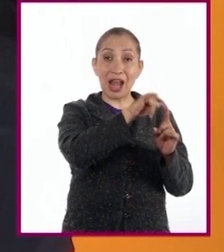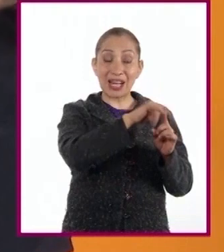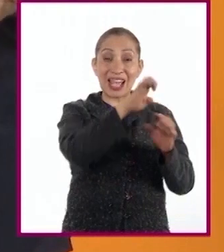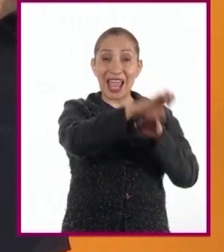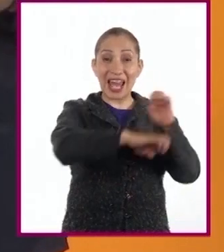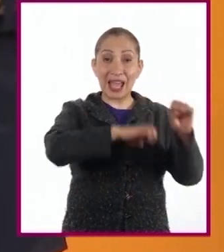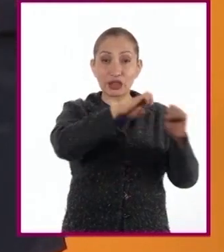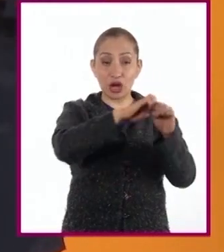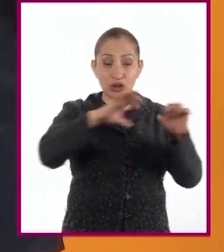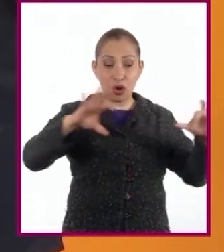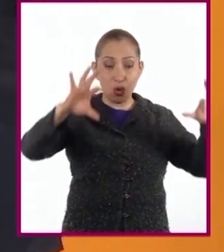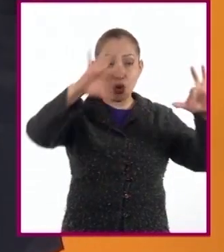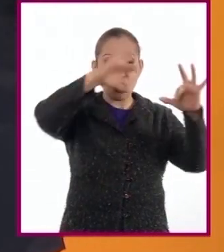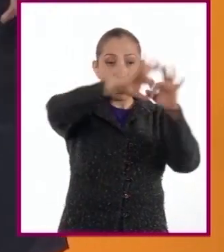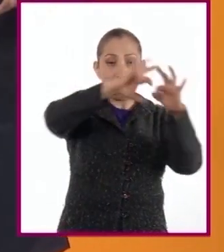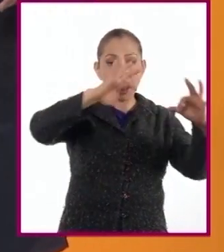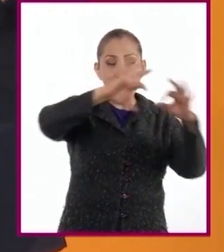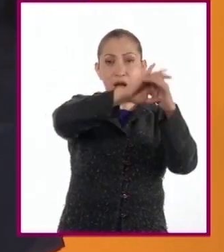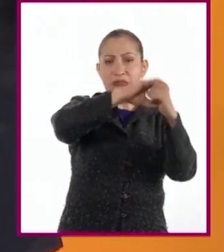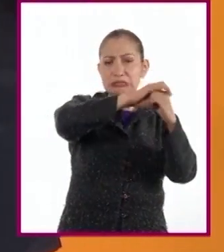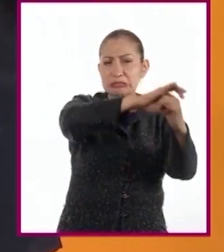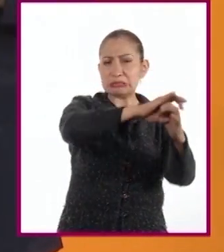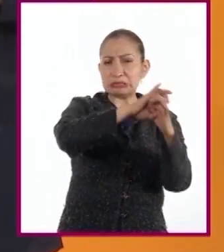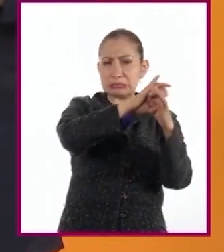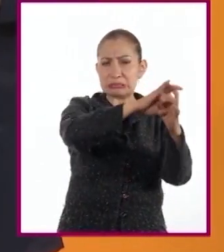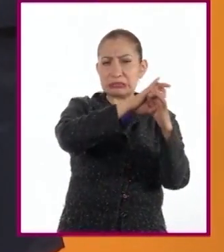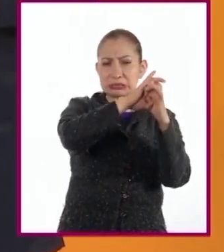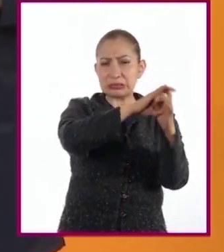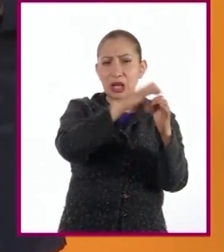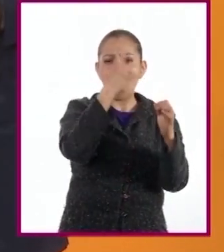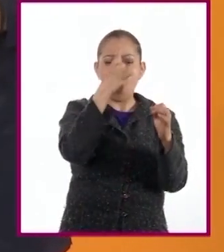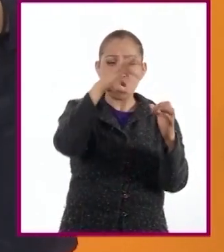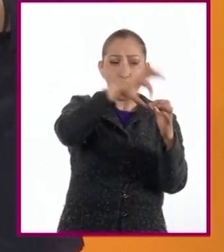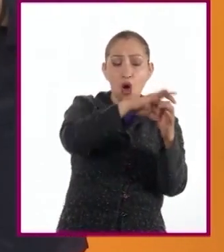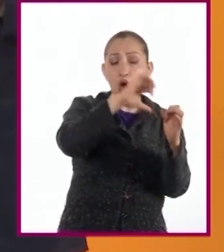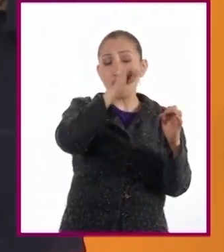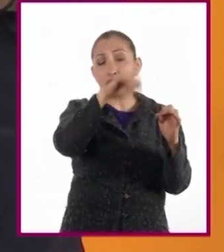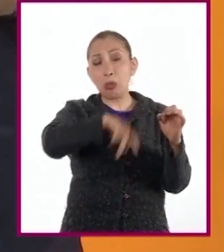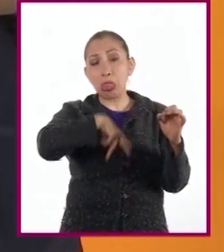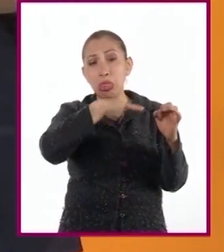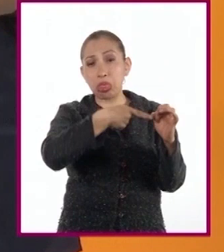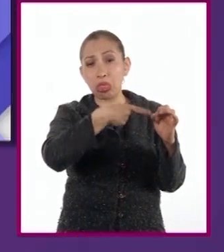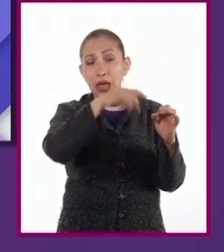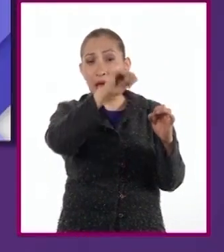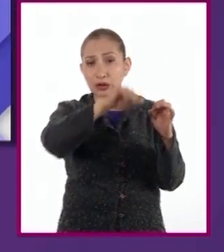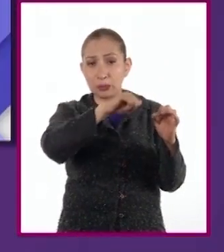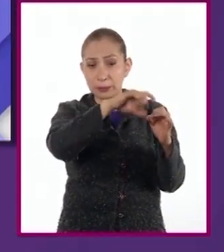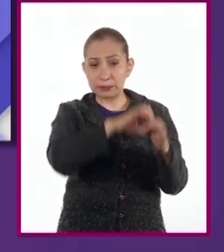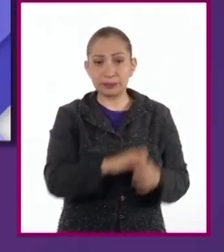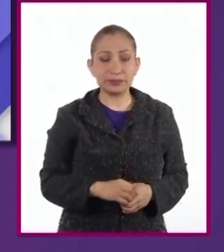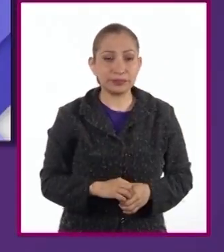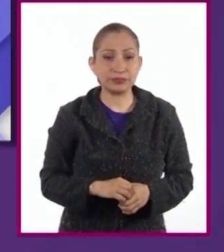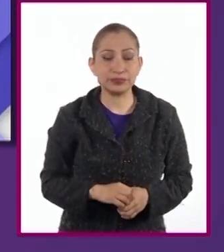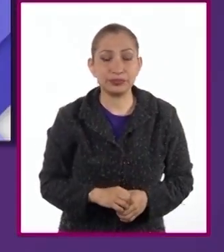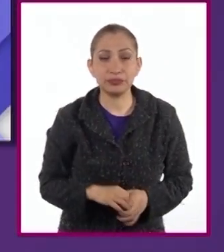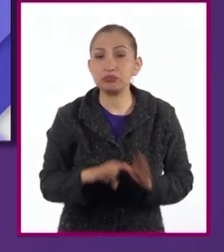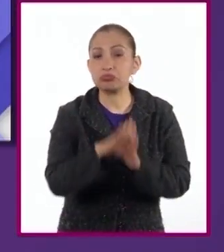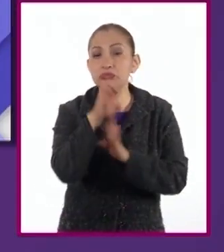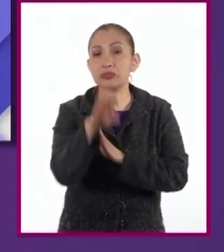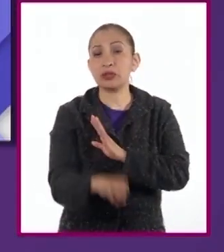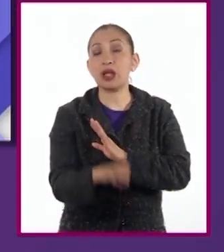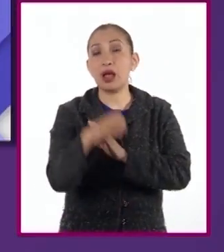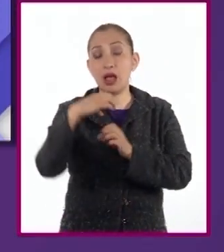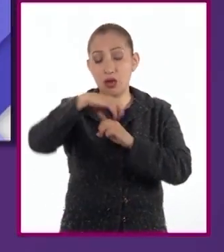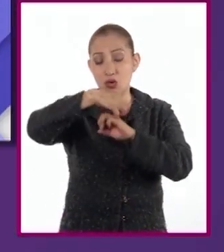electrones se comparten con mayor fuerza hacia uno en comparación del otro átomo. En el caso de